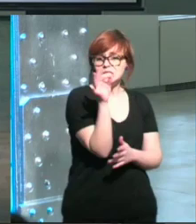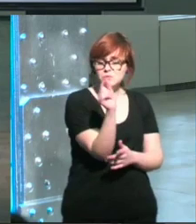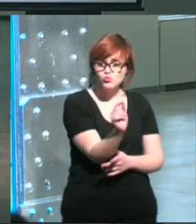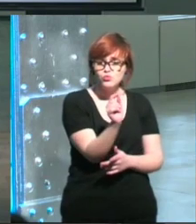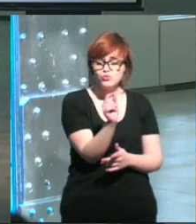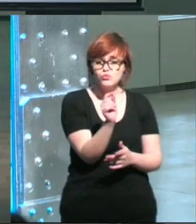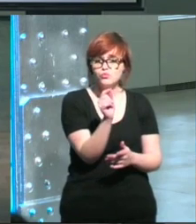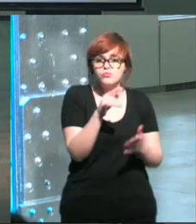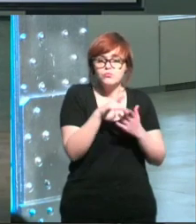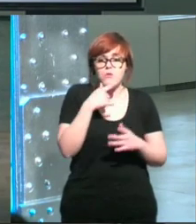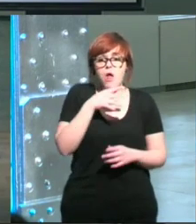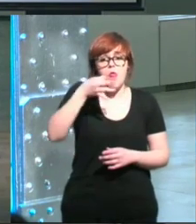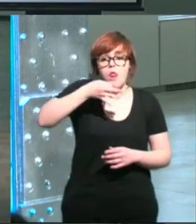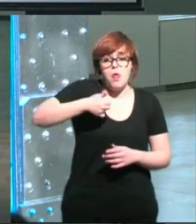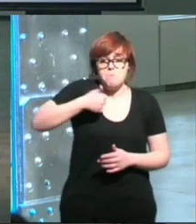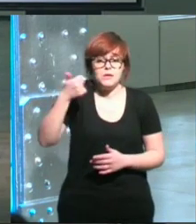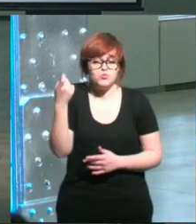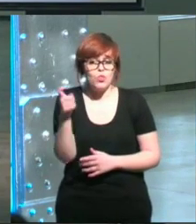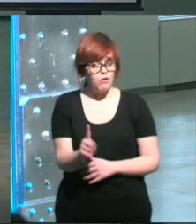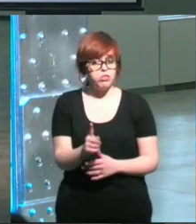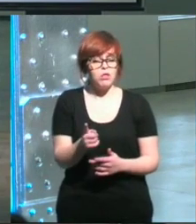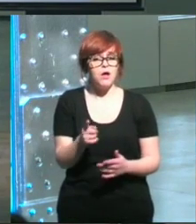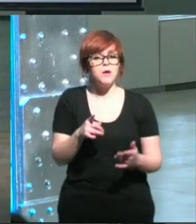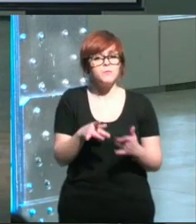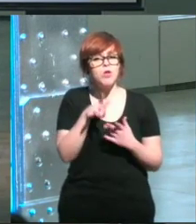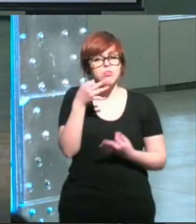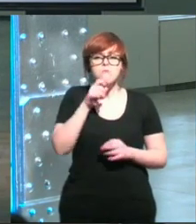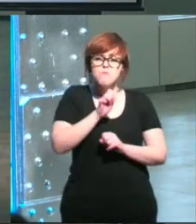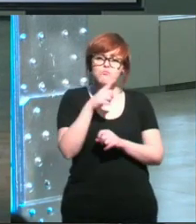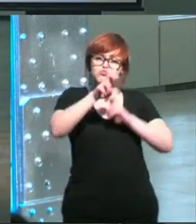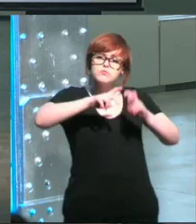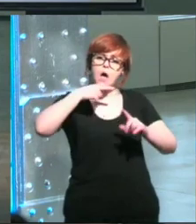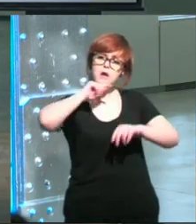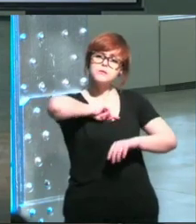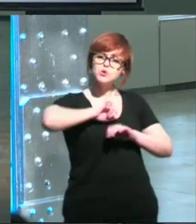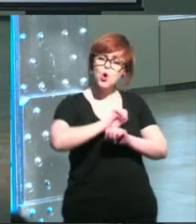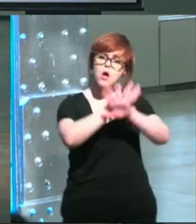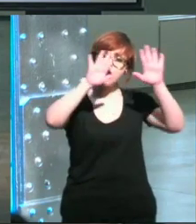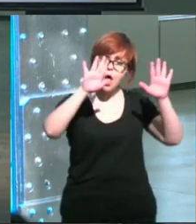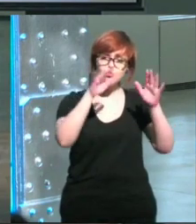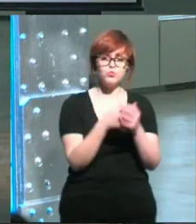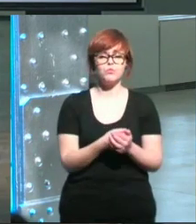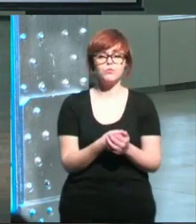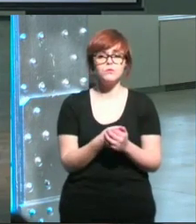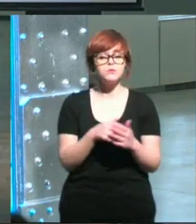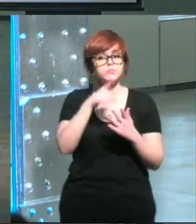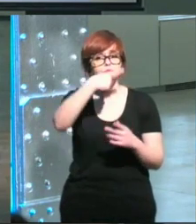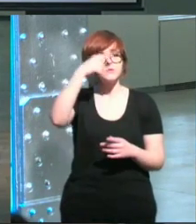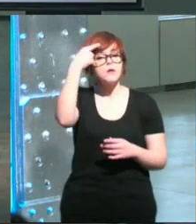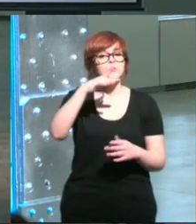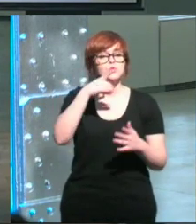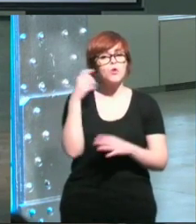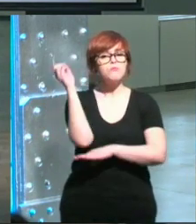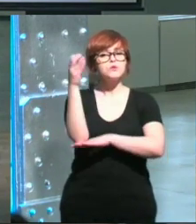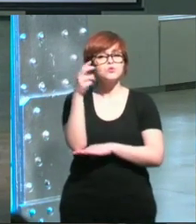ser breve en el sentido más claro de la palabra. Sabemos que aproximadamente en un discurso